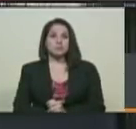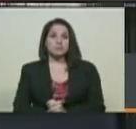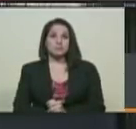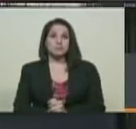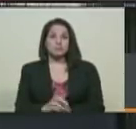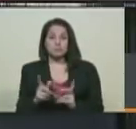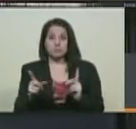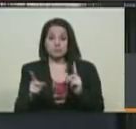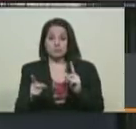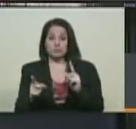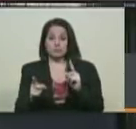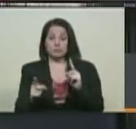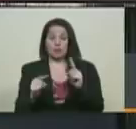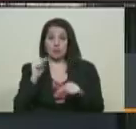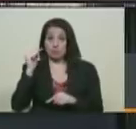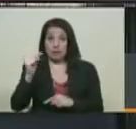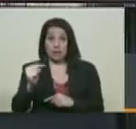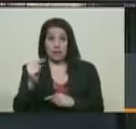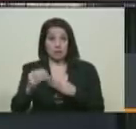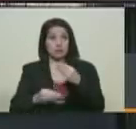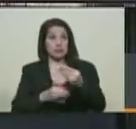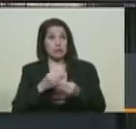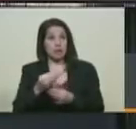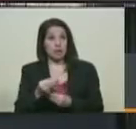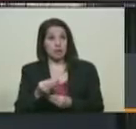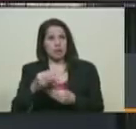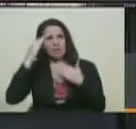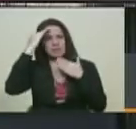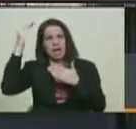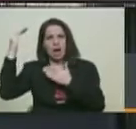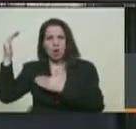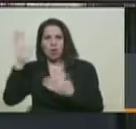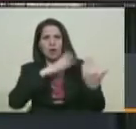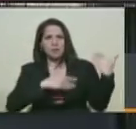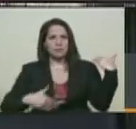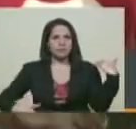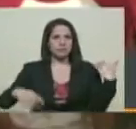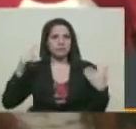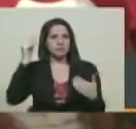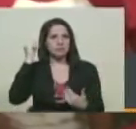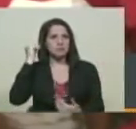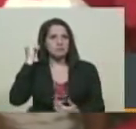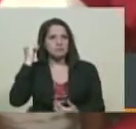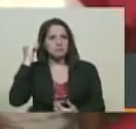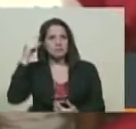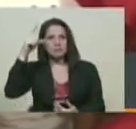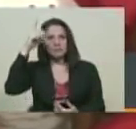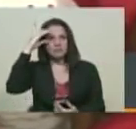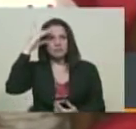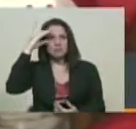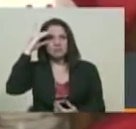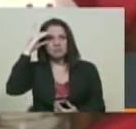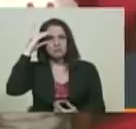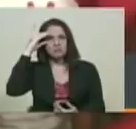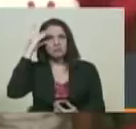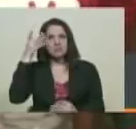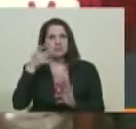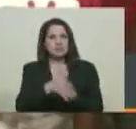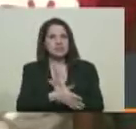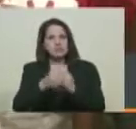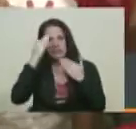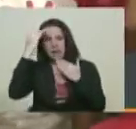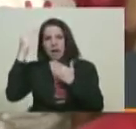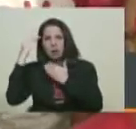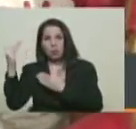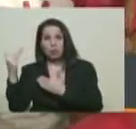Mañana se instala. Yo quisiera que nos diera un saludo la presidenta de la Asamblea Nacional Constituyente.